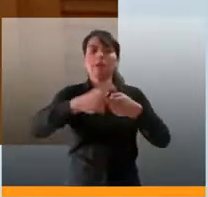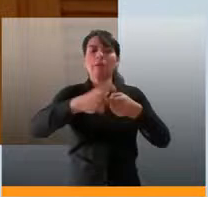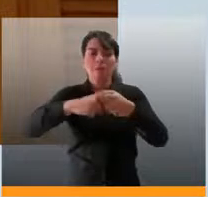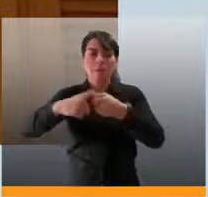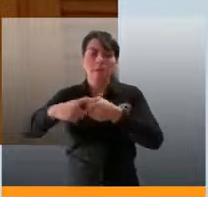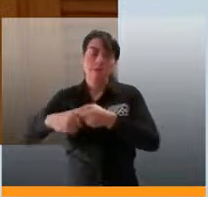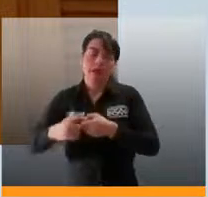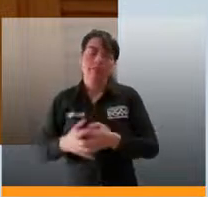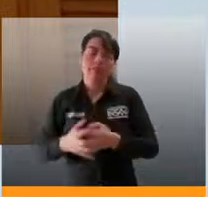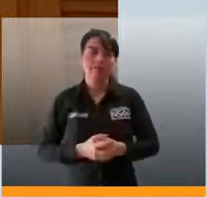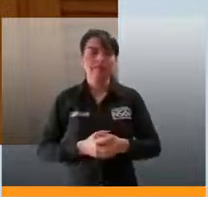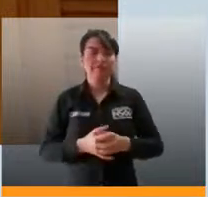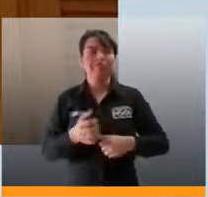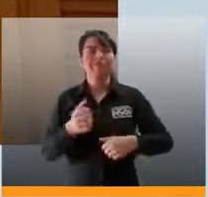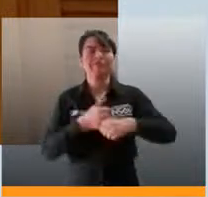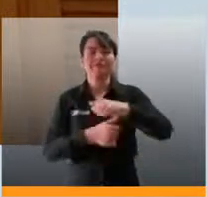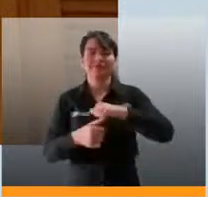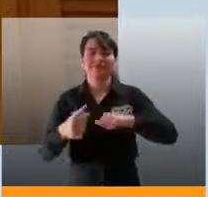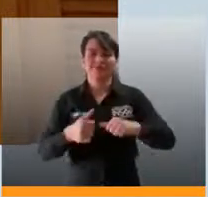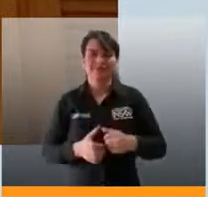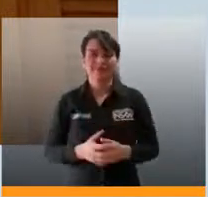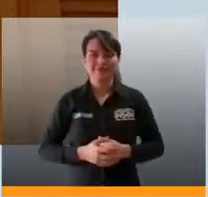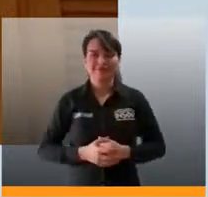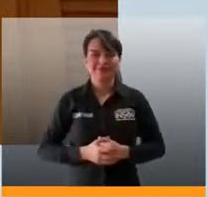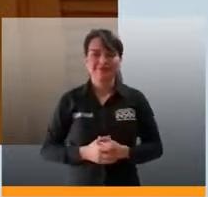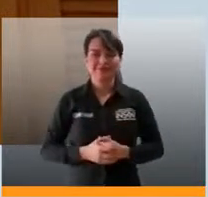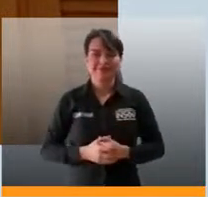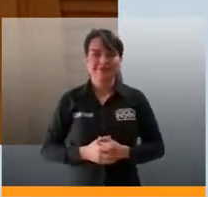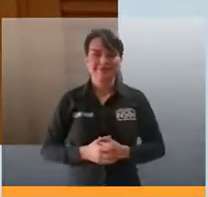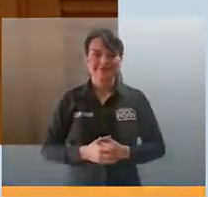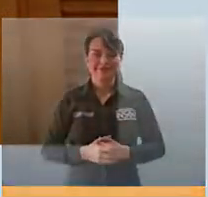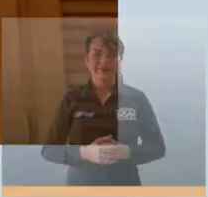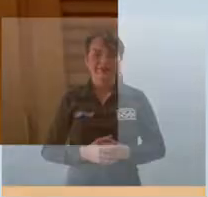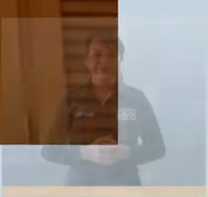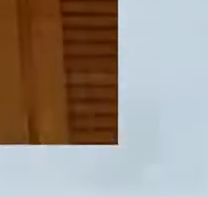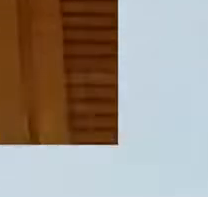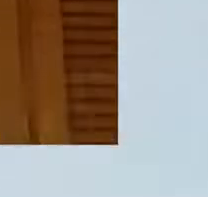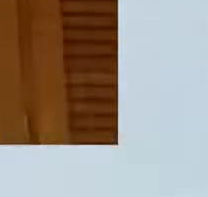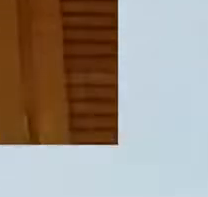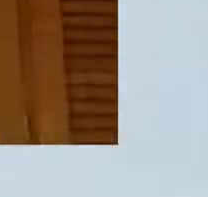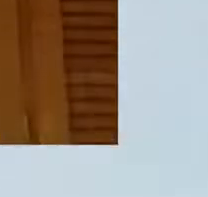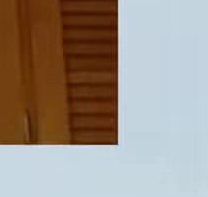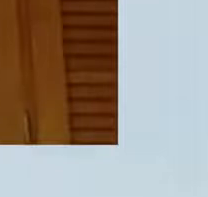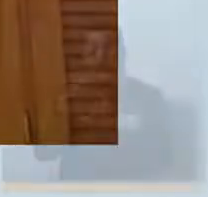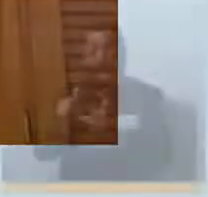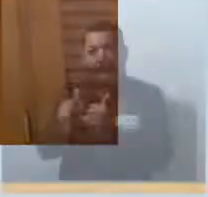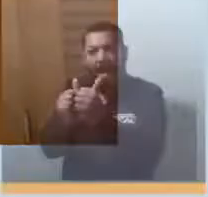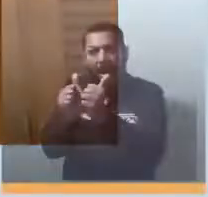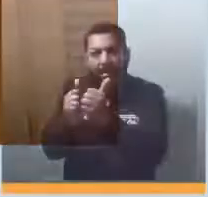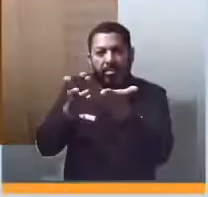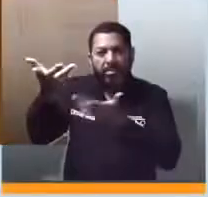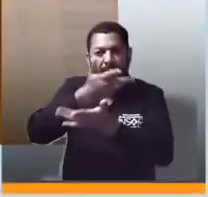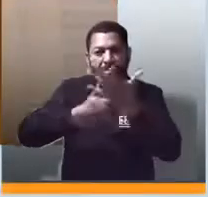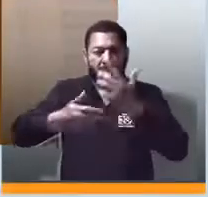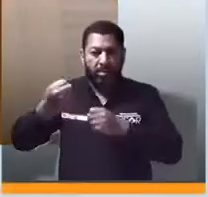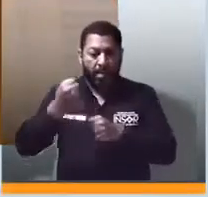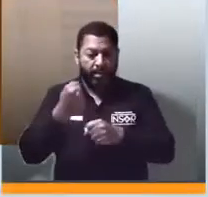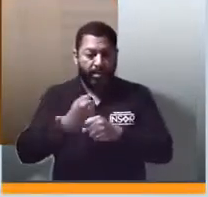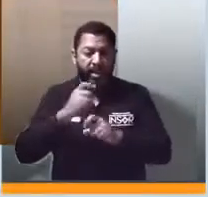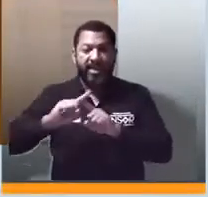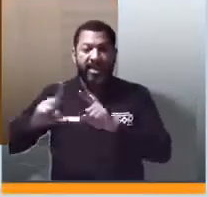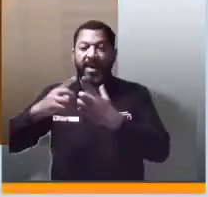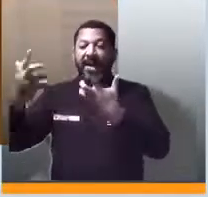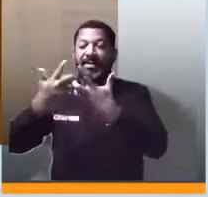¿no? Y con ellas el acompañamiento que tendremos para estas 100 instituciones de ir trabajando todos los